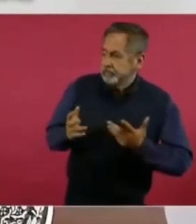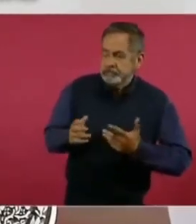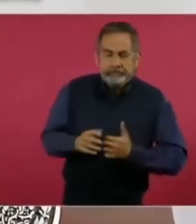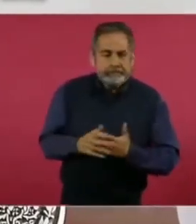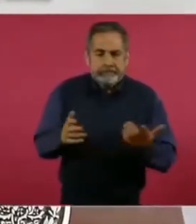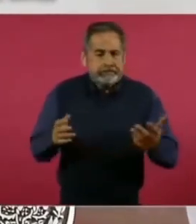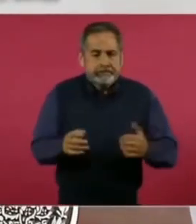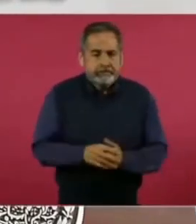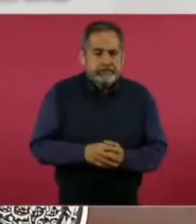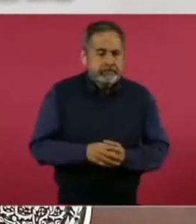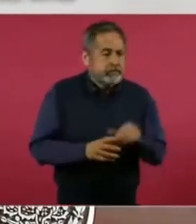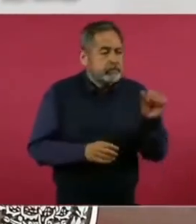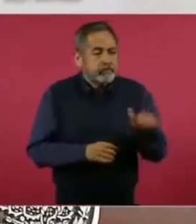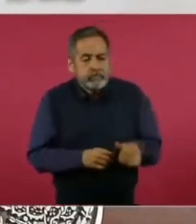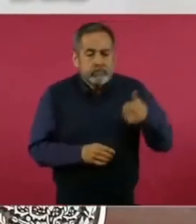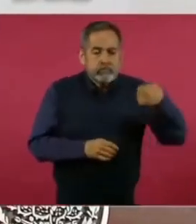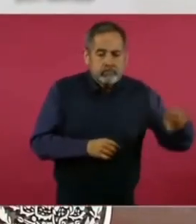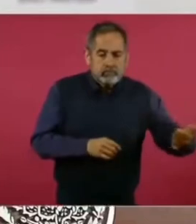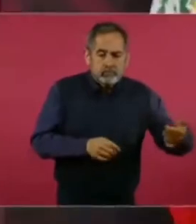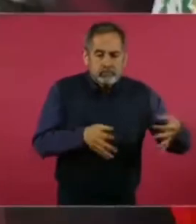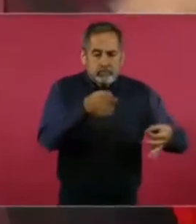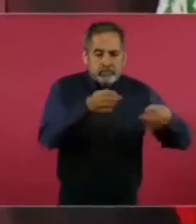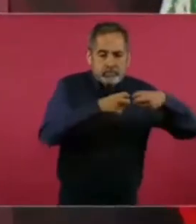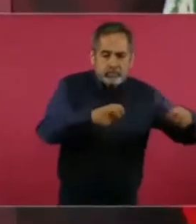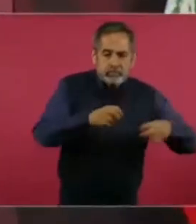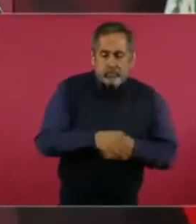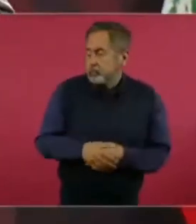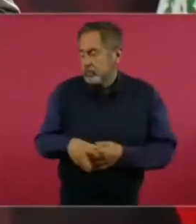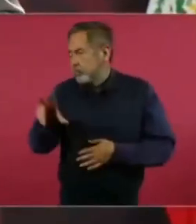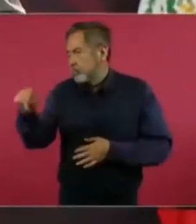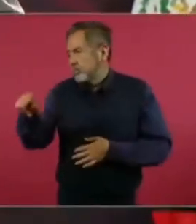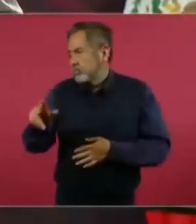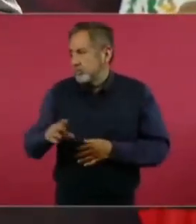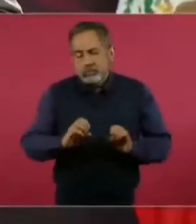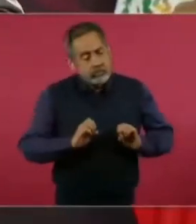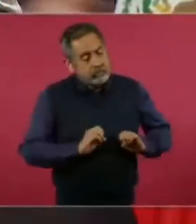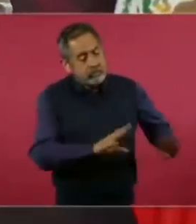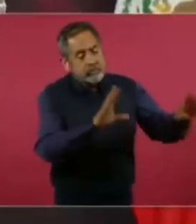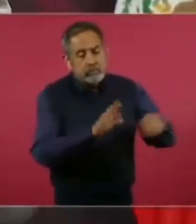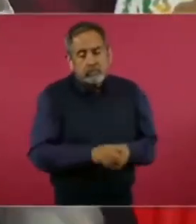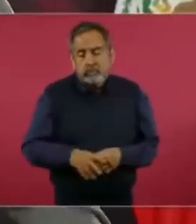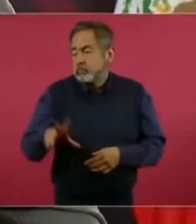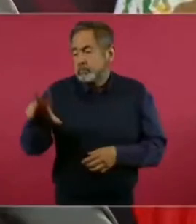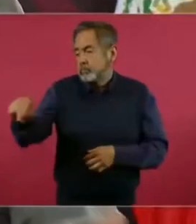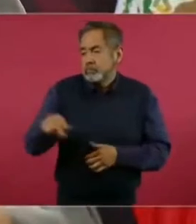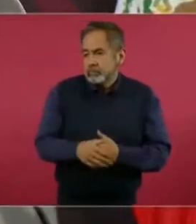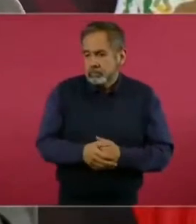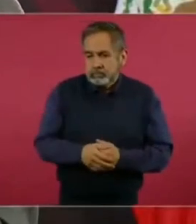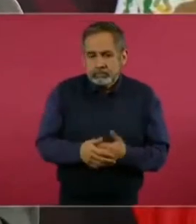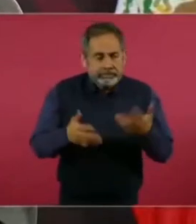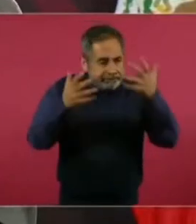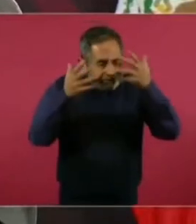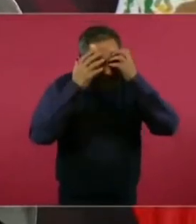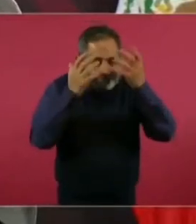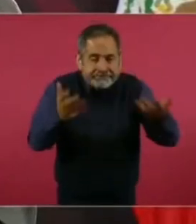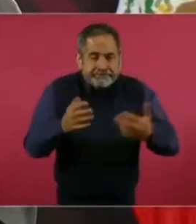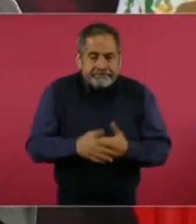otros ministros deciden que no procede lo que estaba haciendo